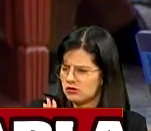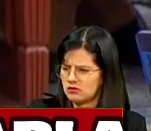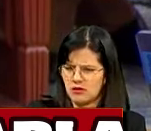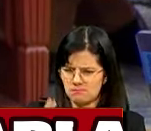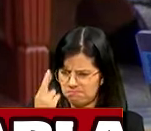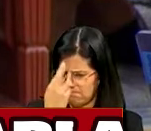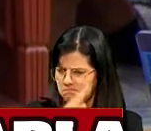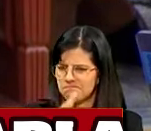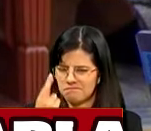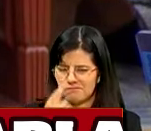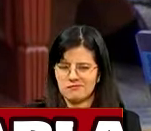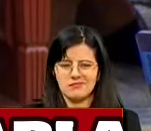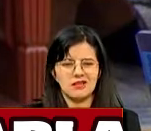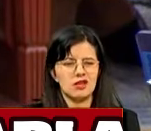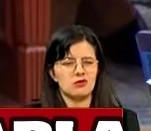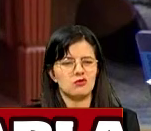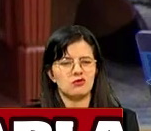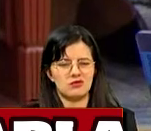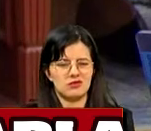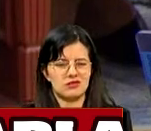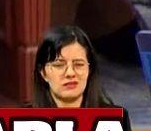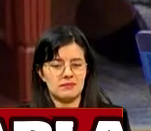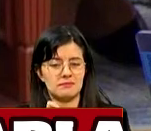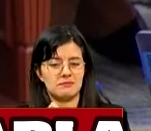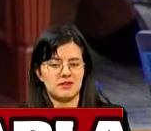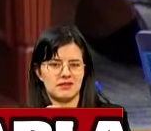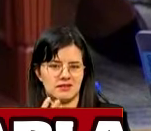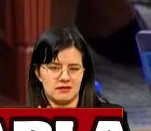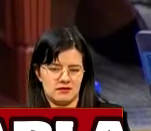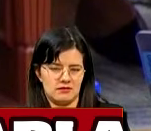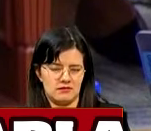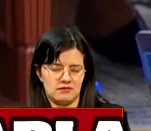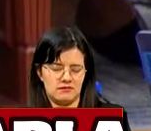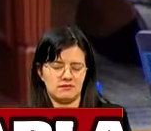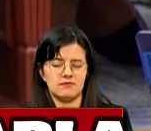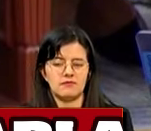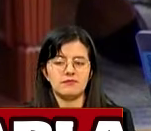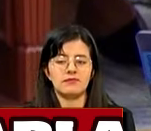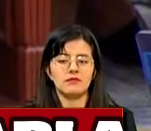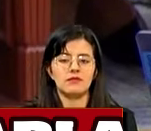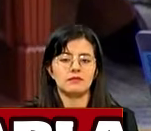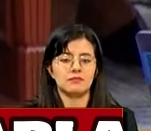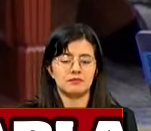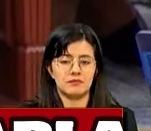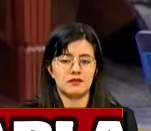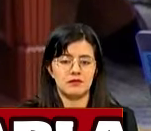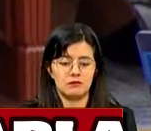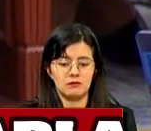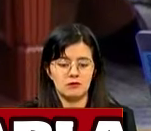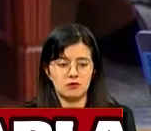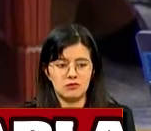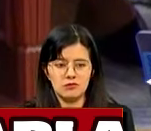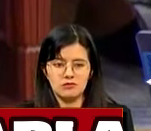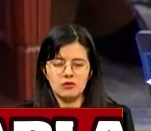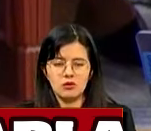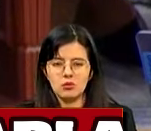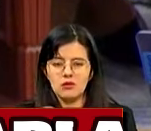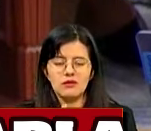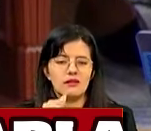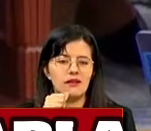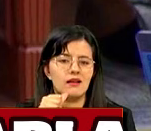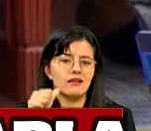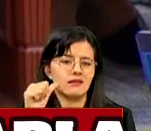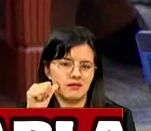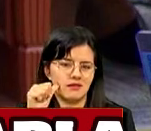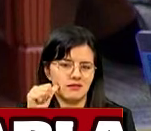de 23 en los cuales se revisaron o se entregaron el día de ayer.